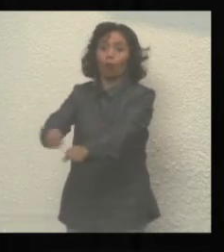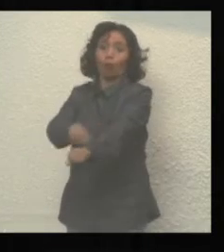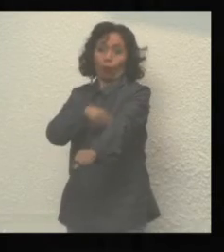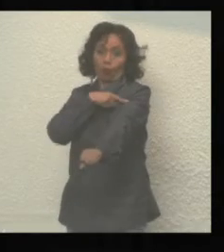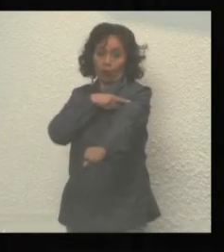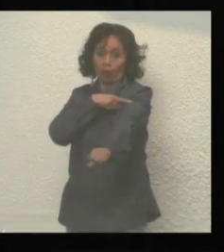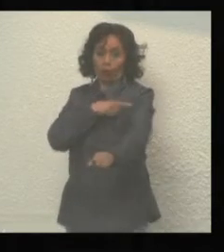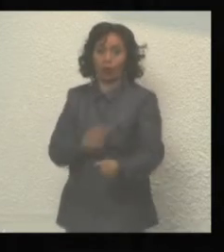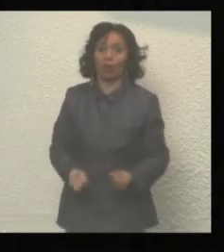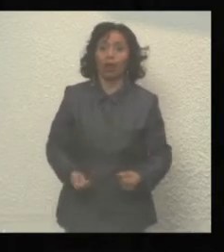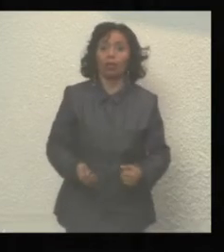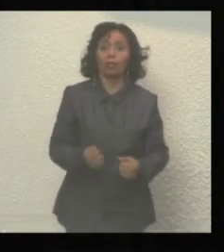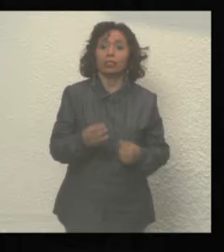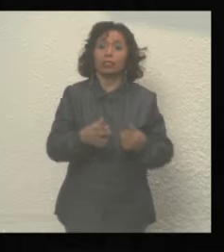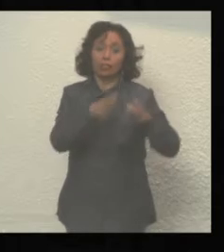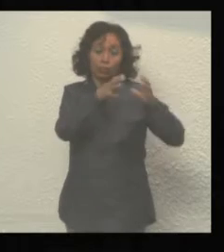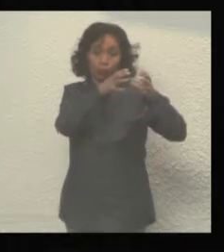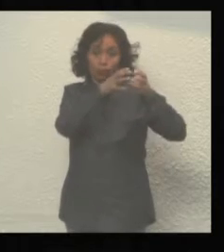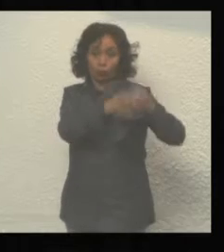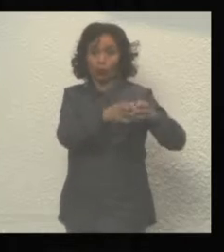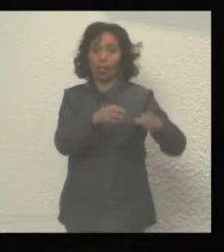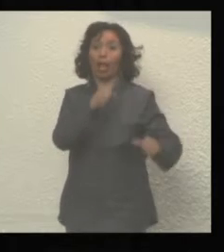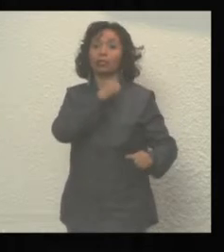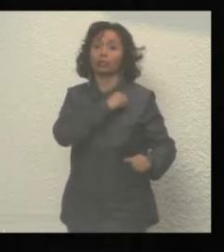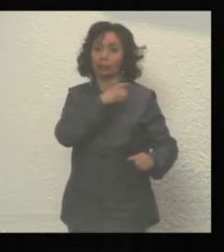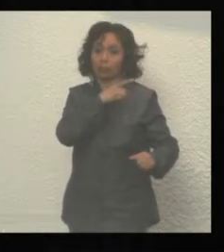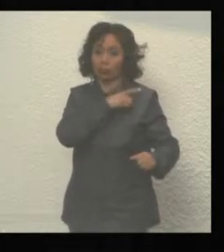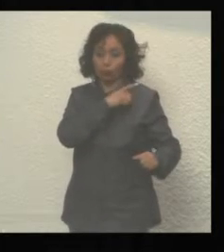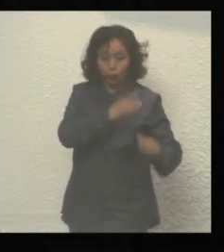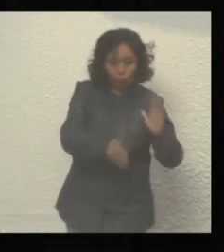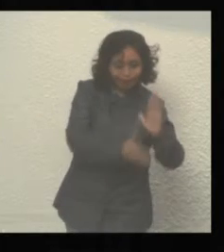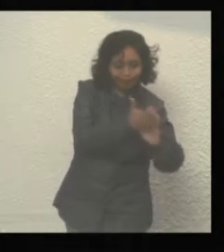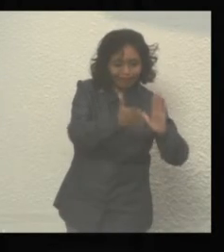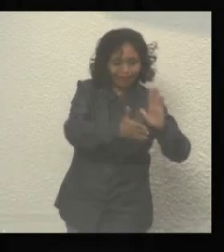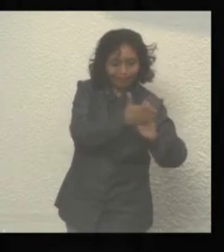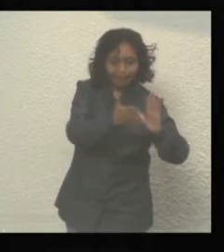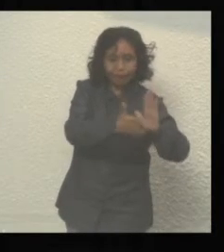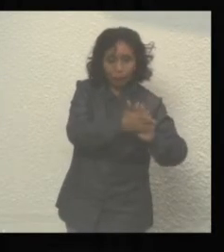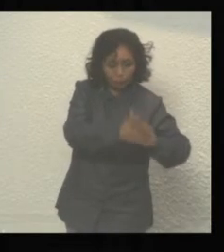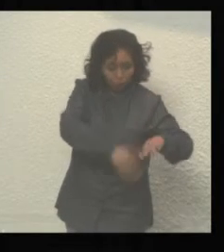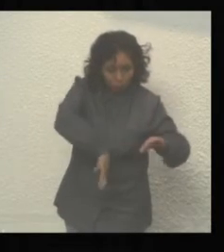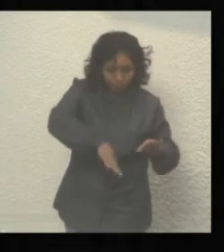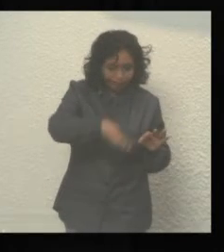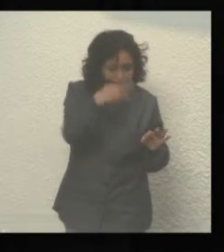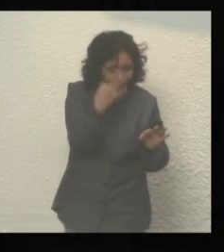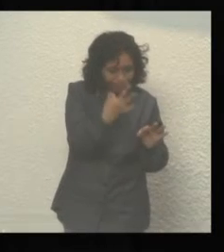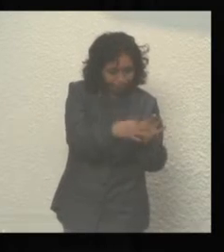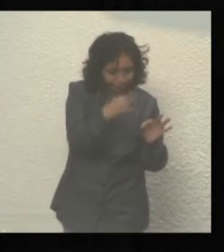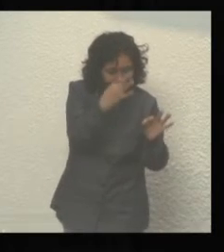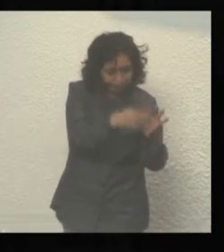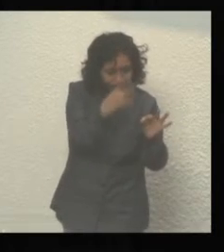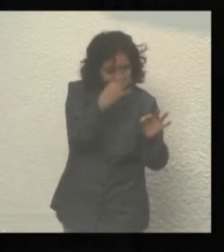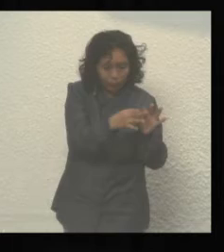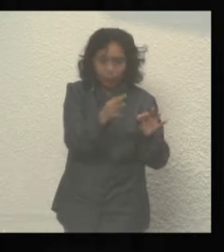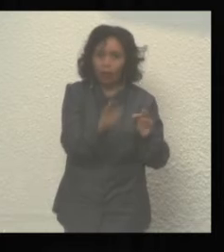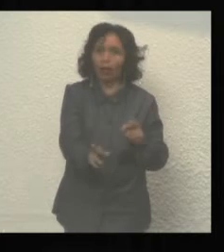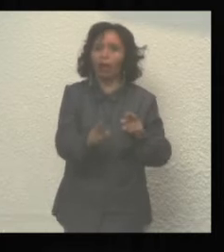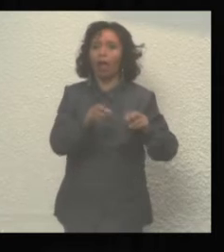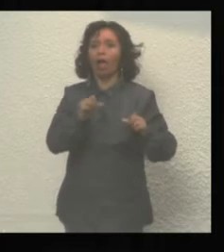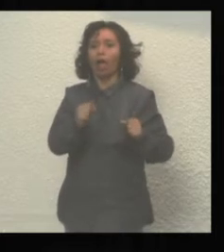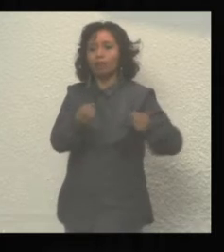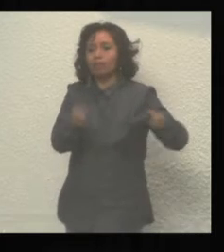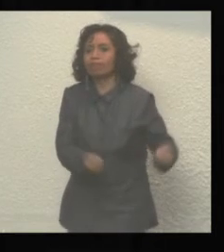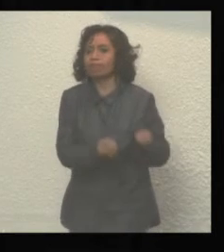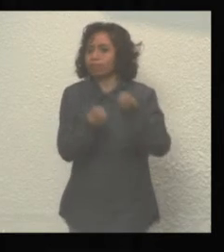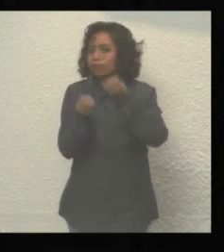salud de las comunidades del estado se reconstruyeron y certificaron para otorgar un mejor servicio a